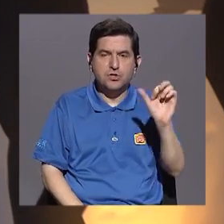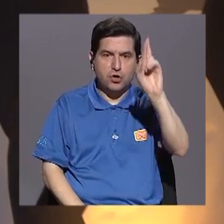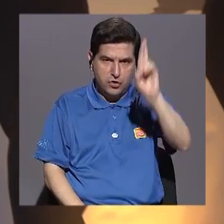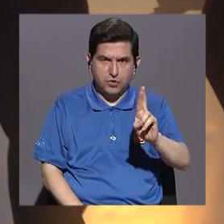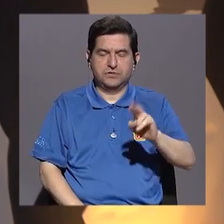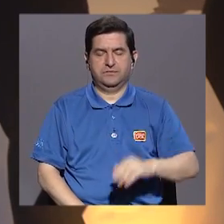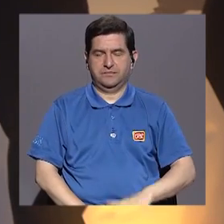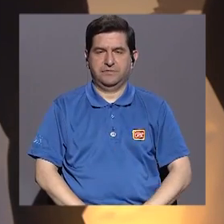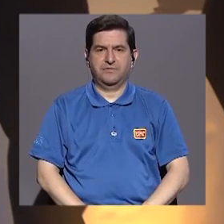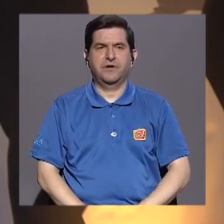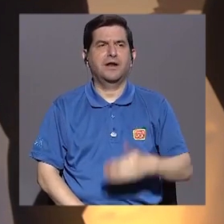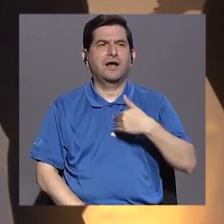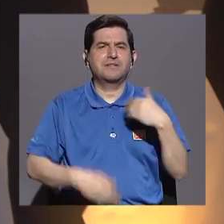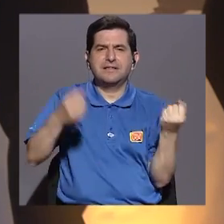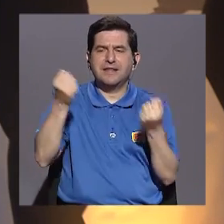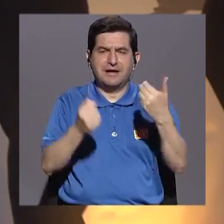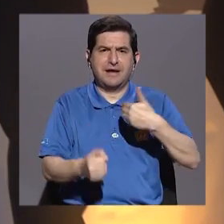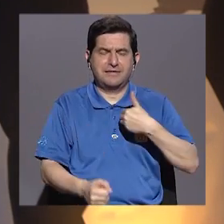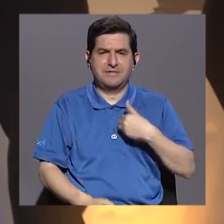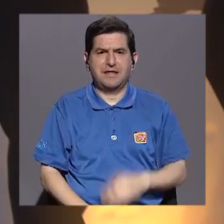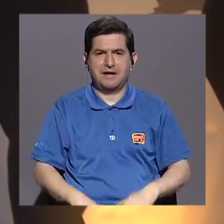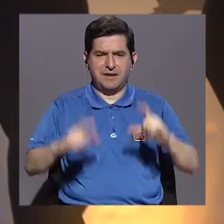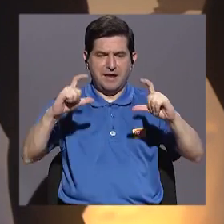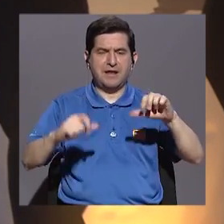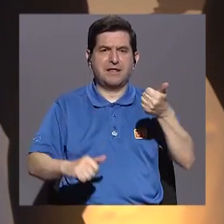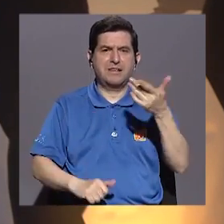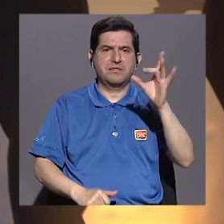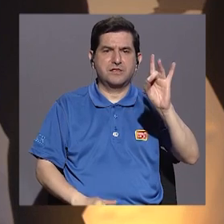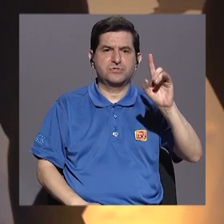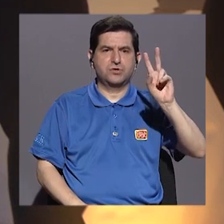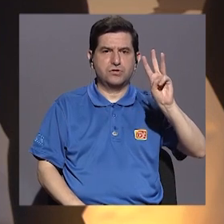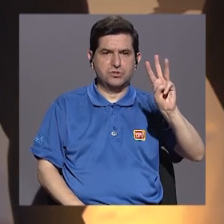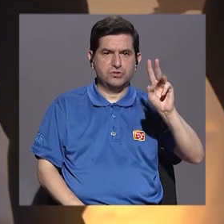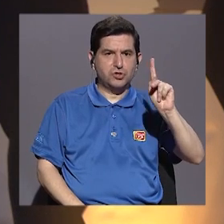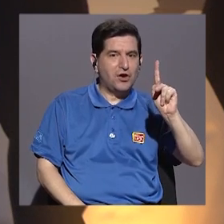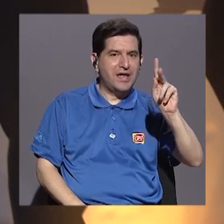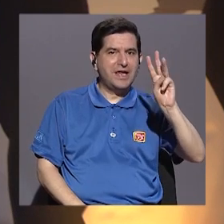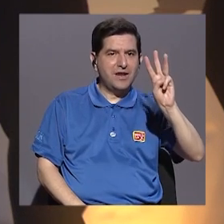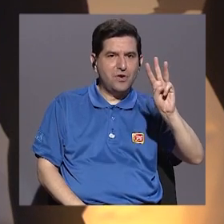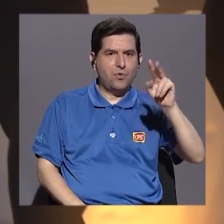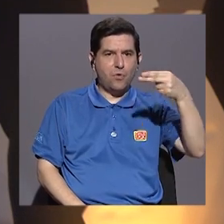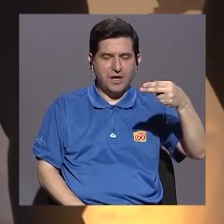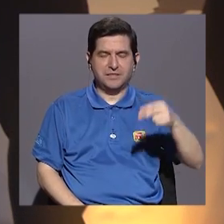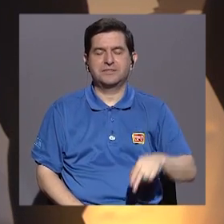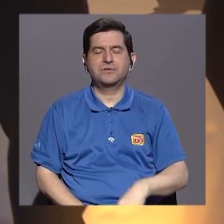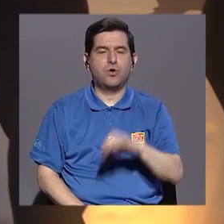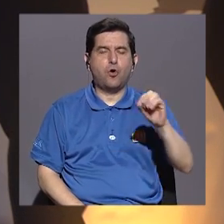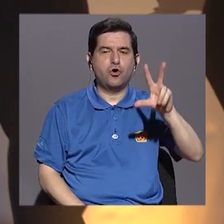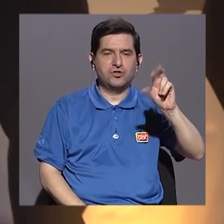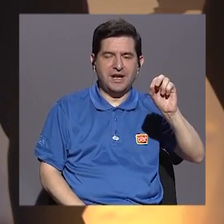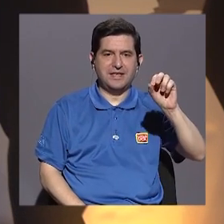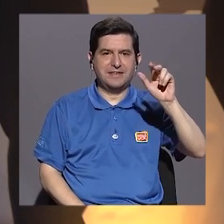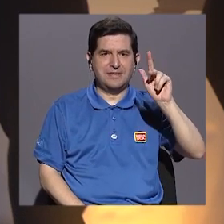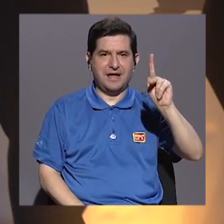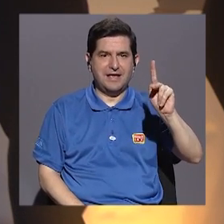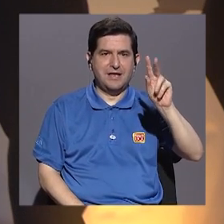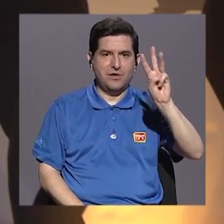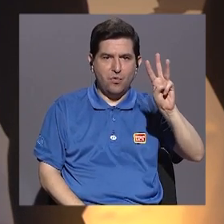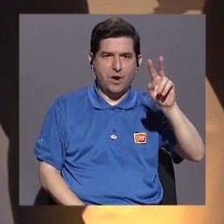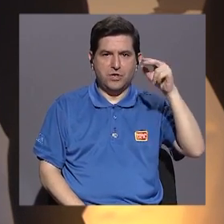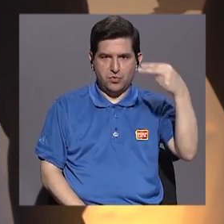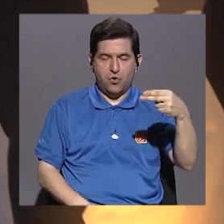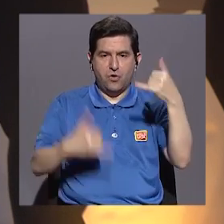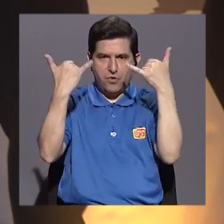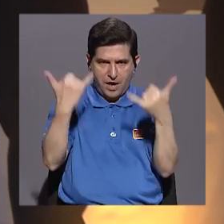costarricense tenemos vehículos que tienen un batería de 18 kilowatt/hora tenemos vehículos que tienen 30 kilowatt/hora y